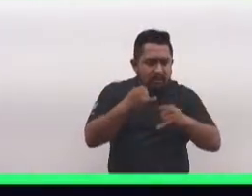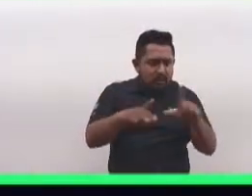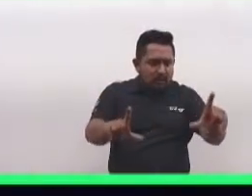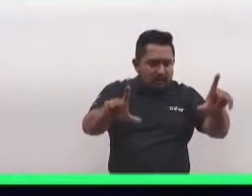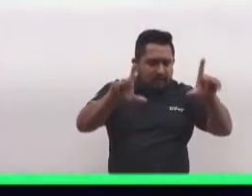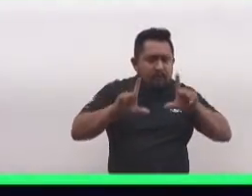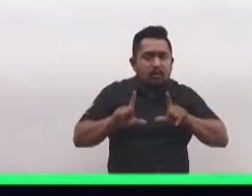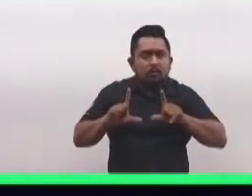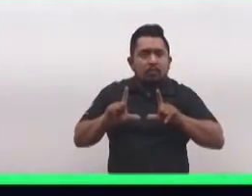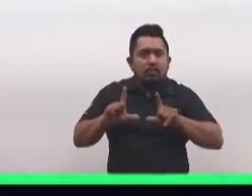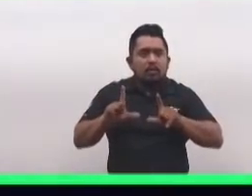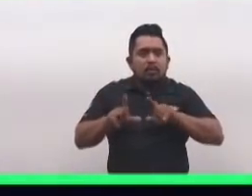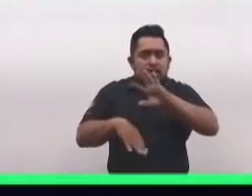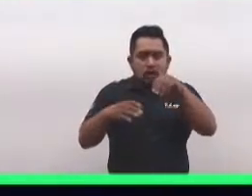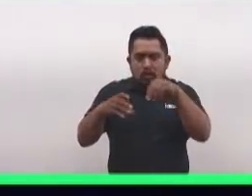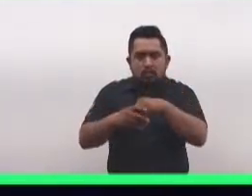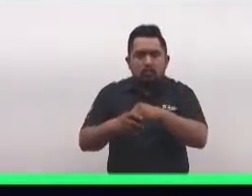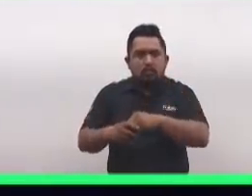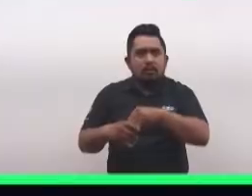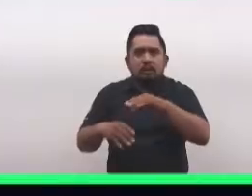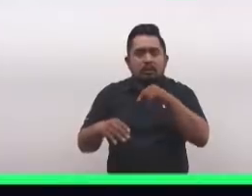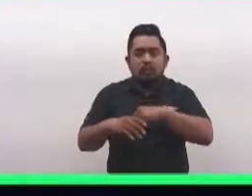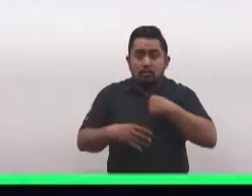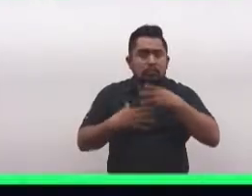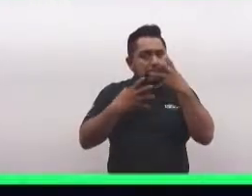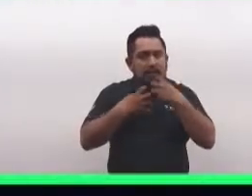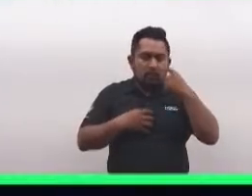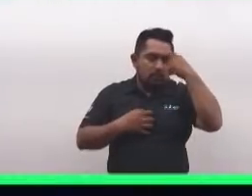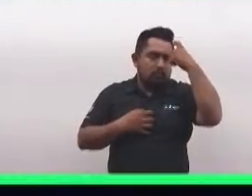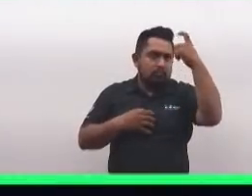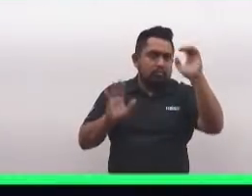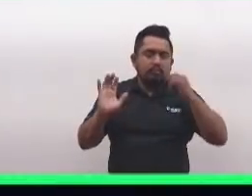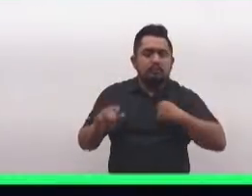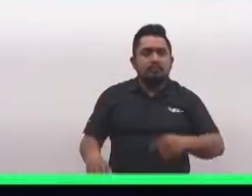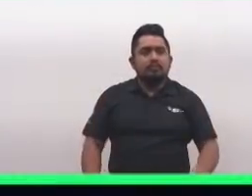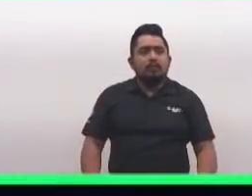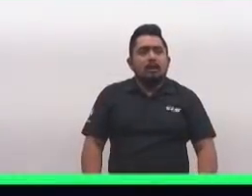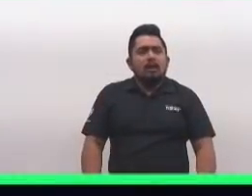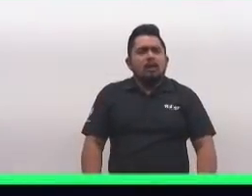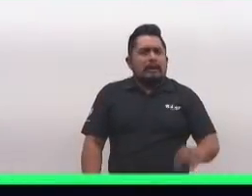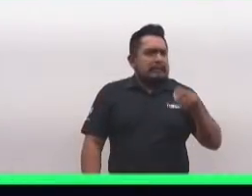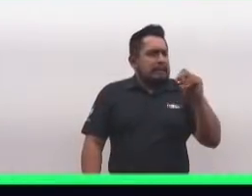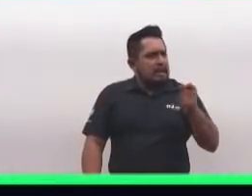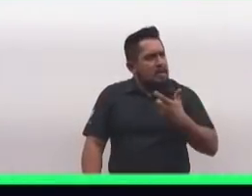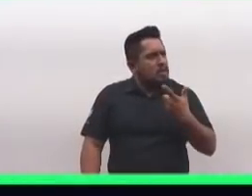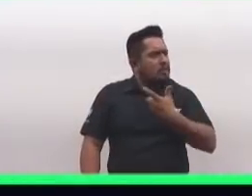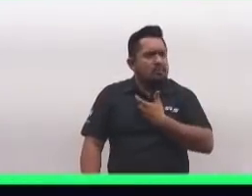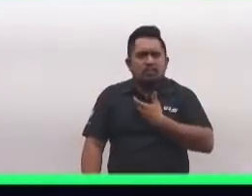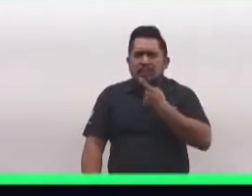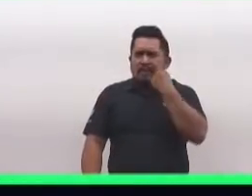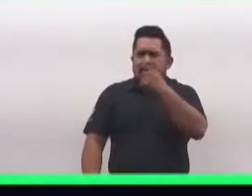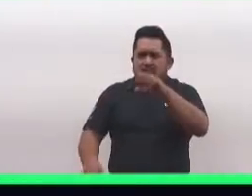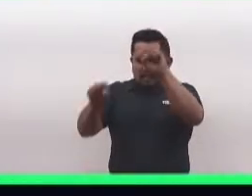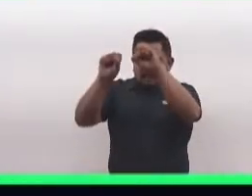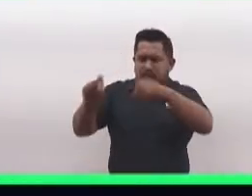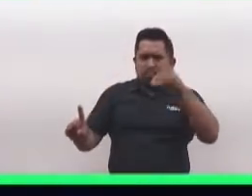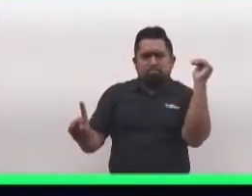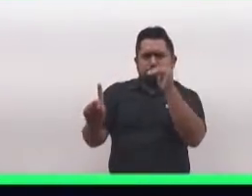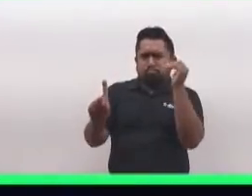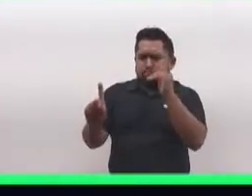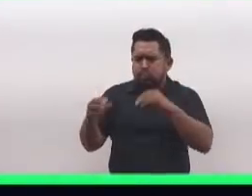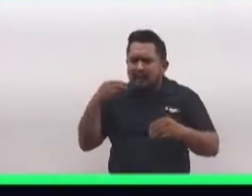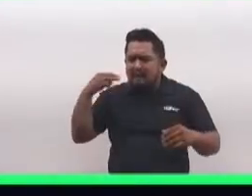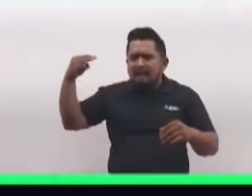cartón todo en un solo llamado es uno de los sueños que yo tengo y si señor pongamos la disposición que la gente pueda crecer que la gente